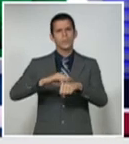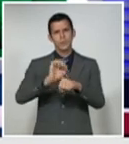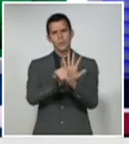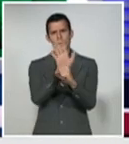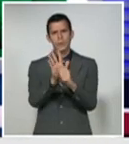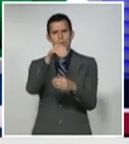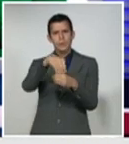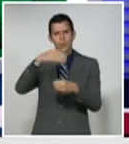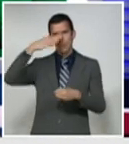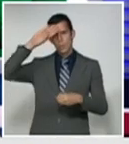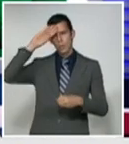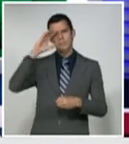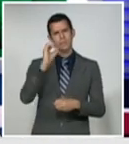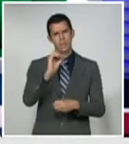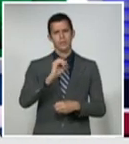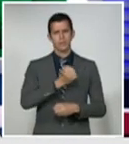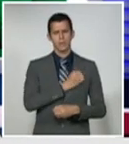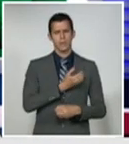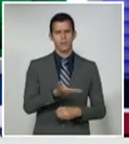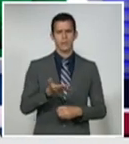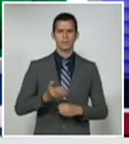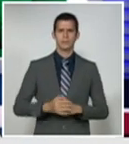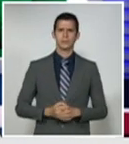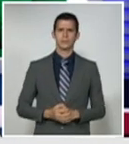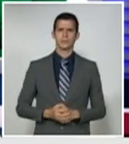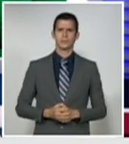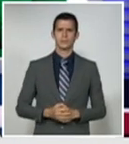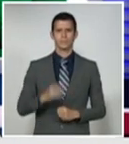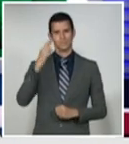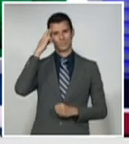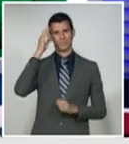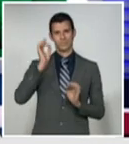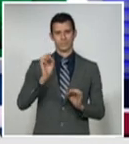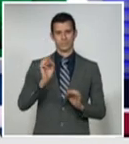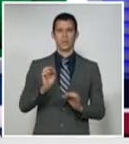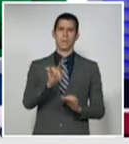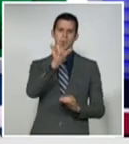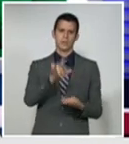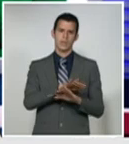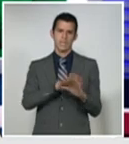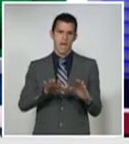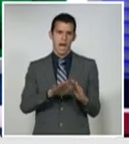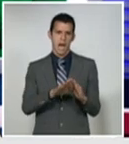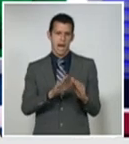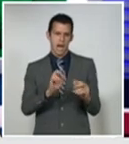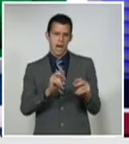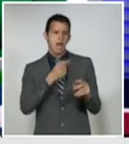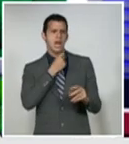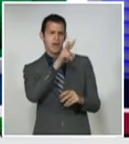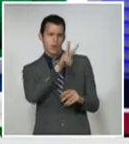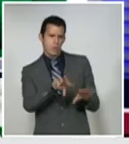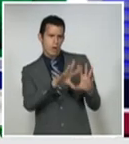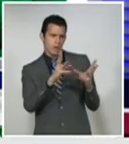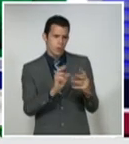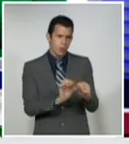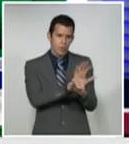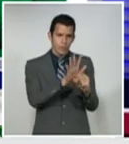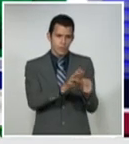54 retornados a sus países después del diagnóstico, y en las terapias